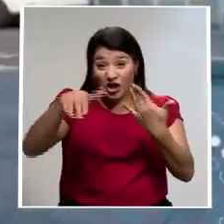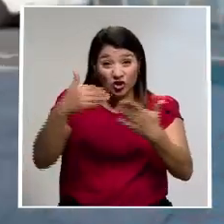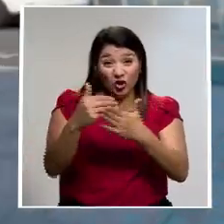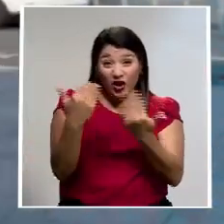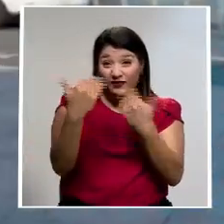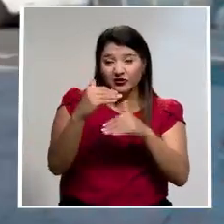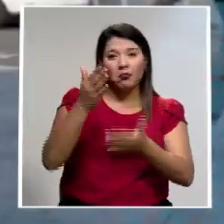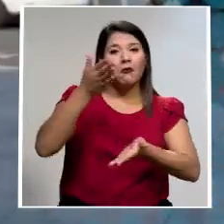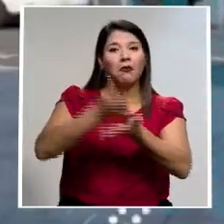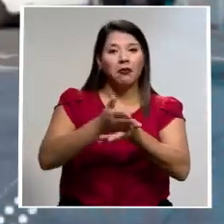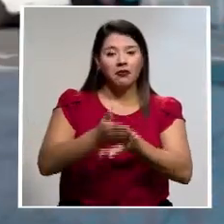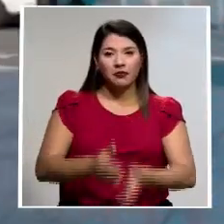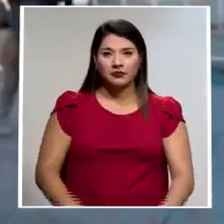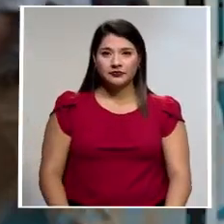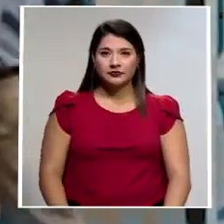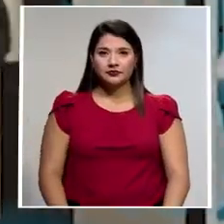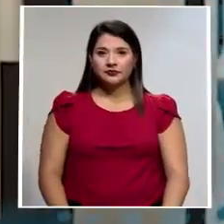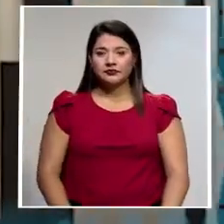de restricciones.